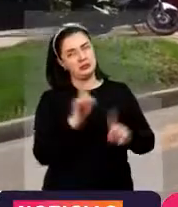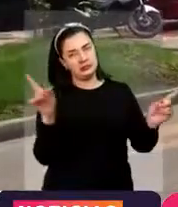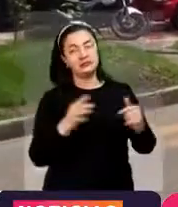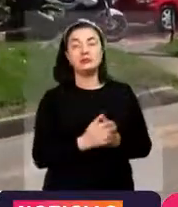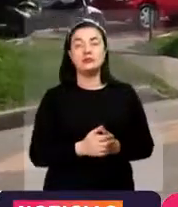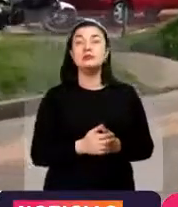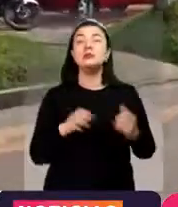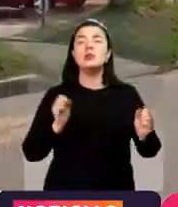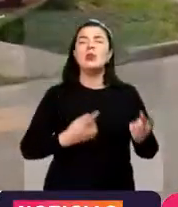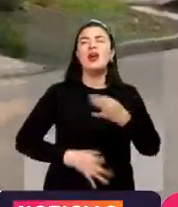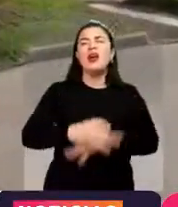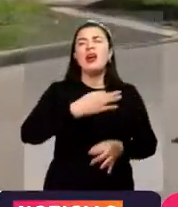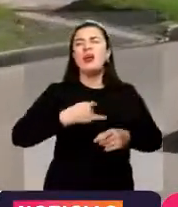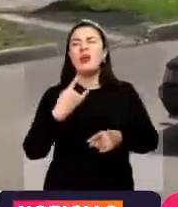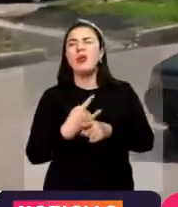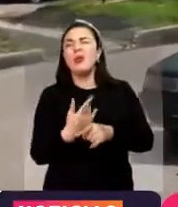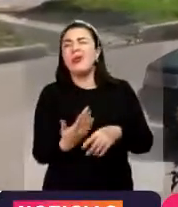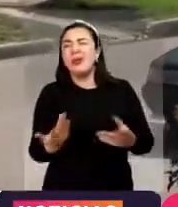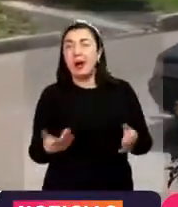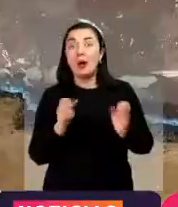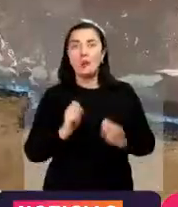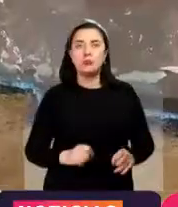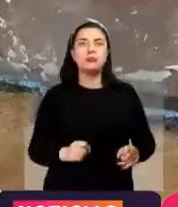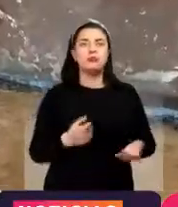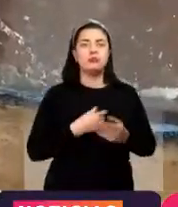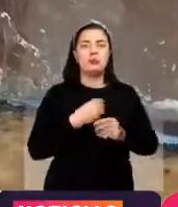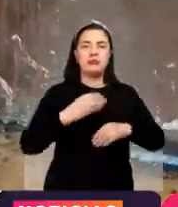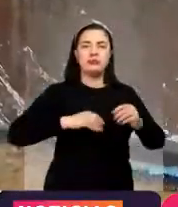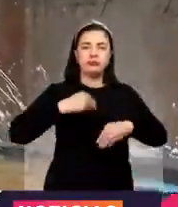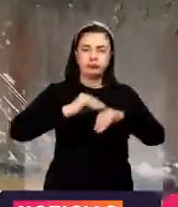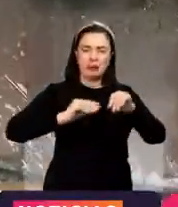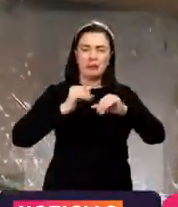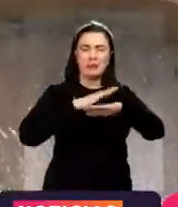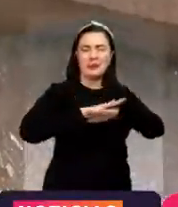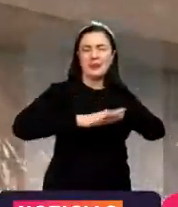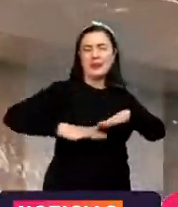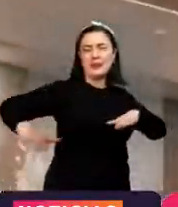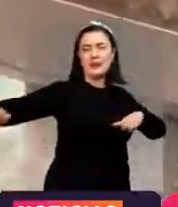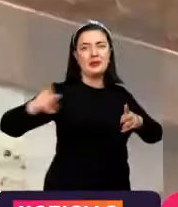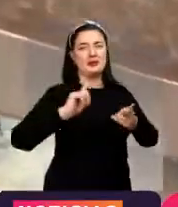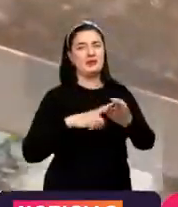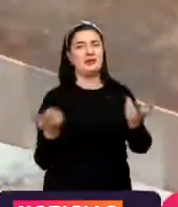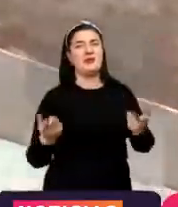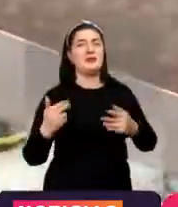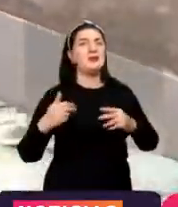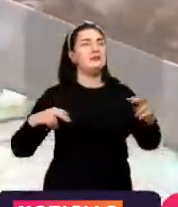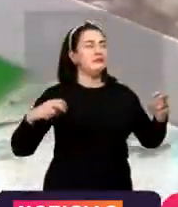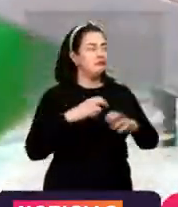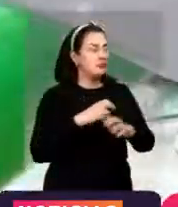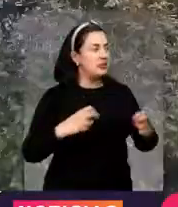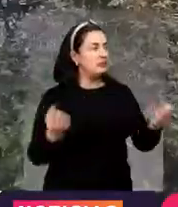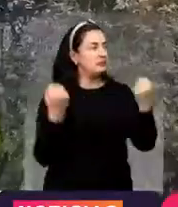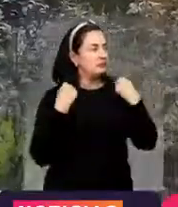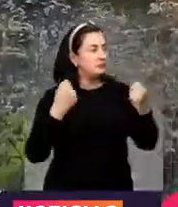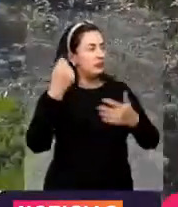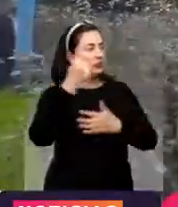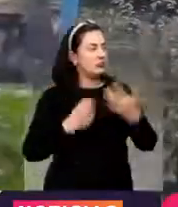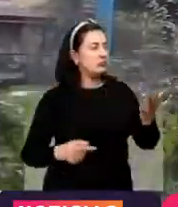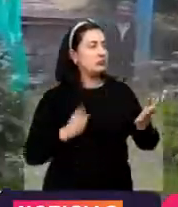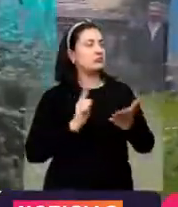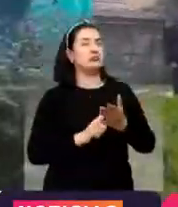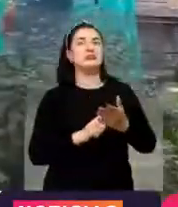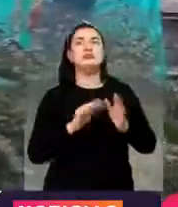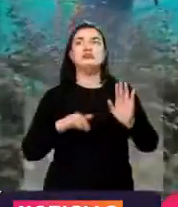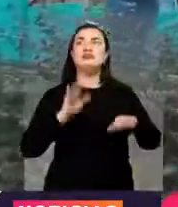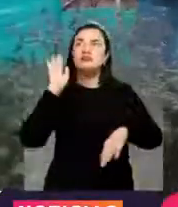ser utilizados en el proceso de elaboración de asfalto, pisos y superficies de parques y gimnasios, granulado de canchas